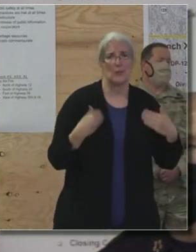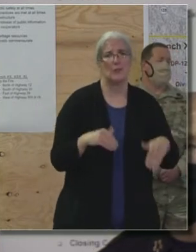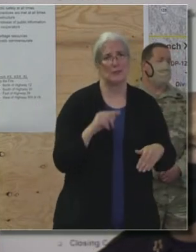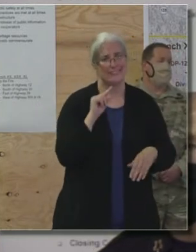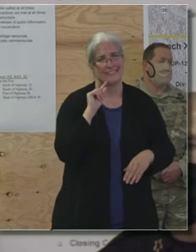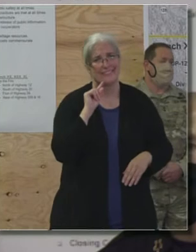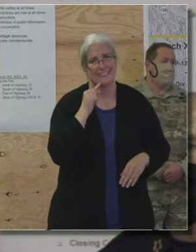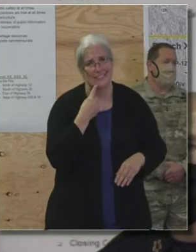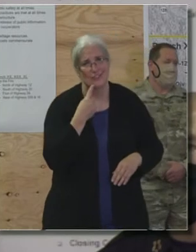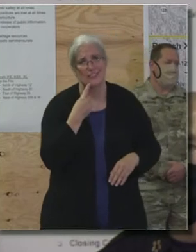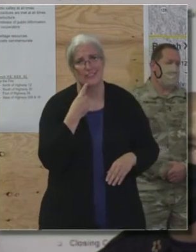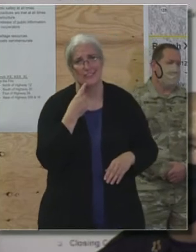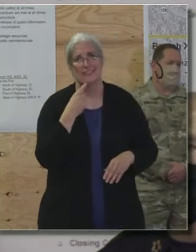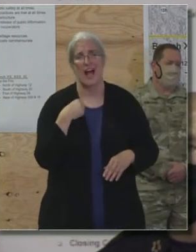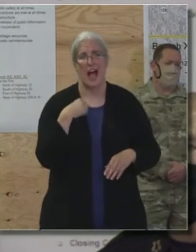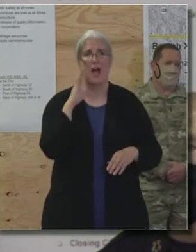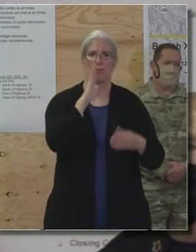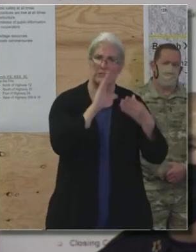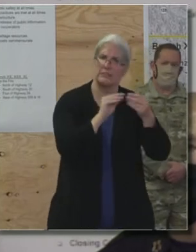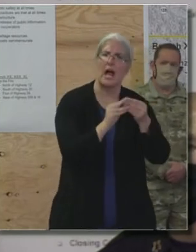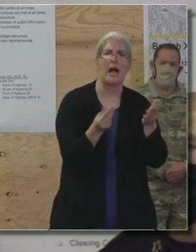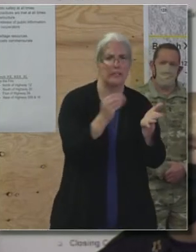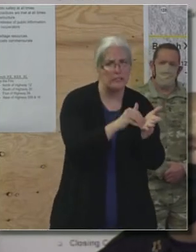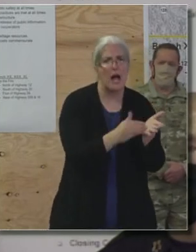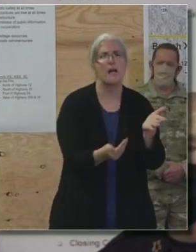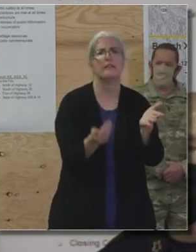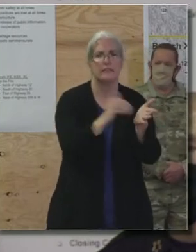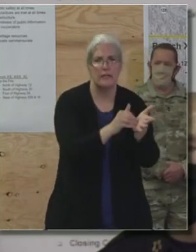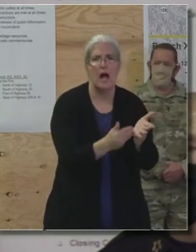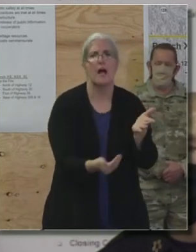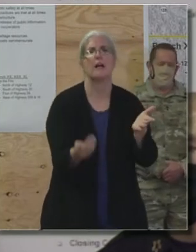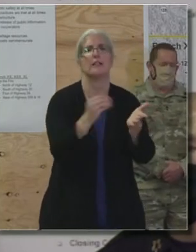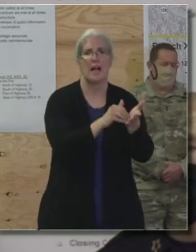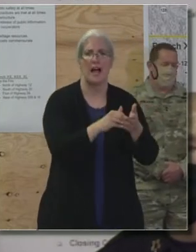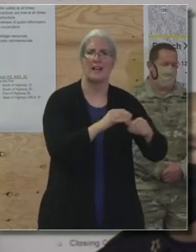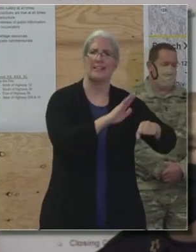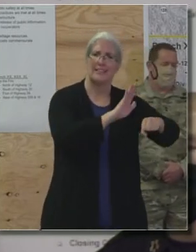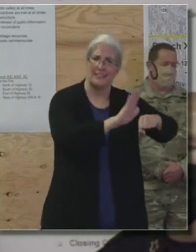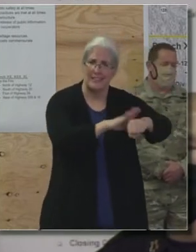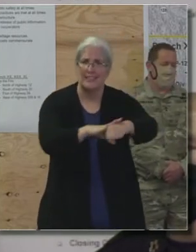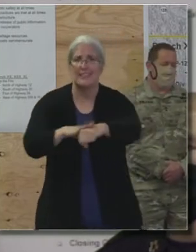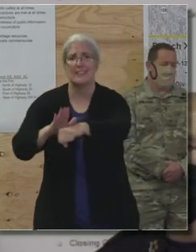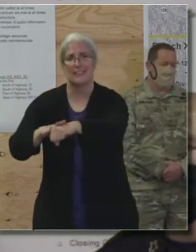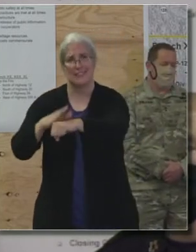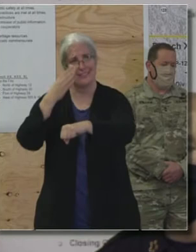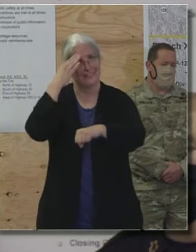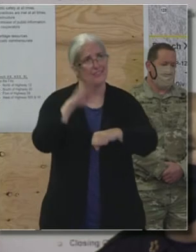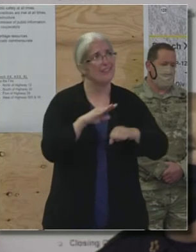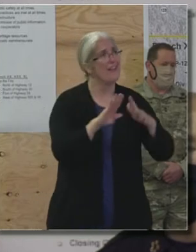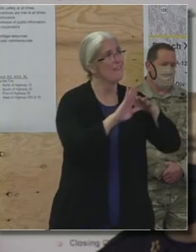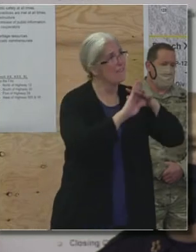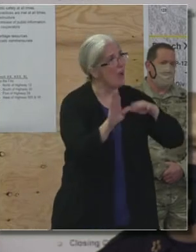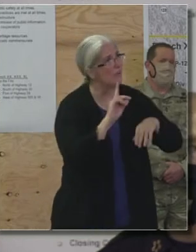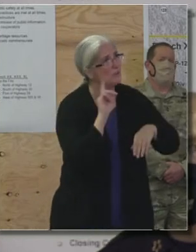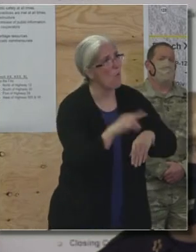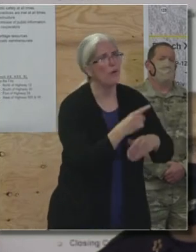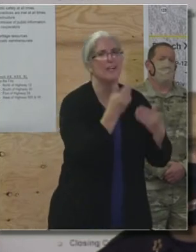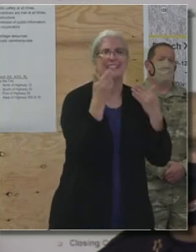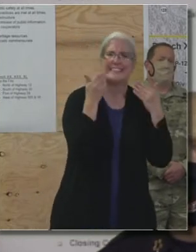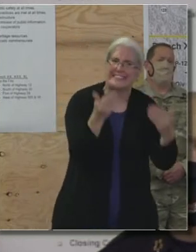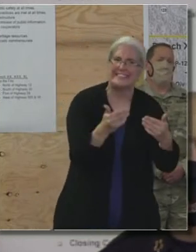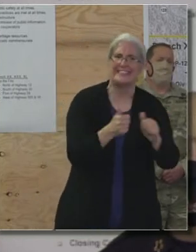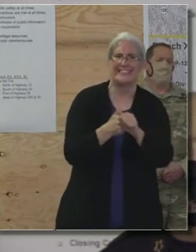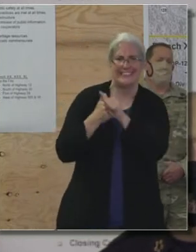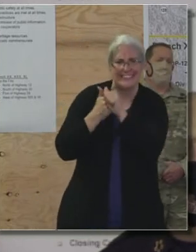difundiendo y que repetimos y que les diré otra vez haga caso acaten las órdenes de evacuación tomen las en